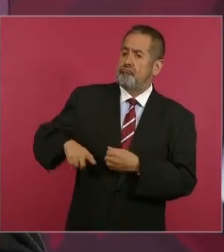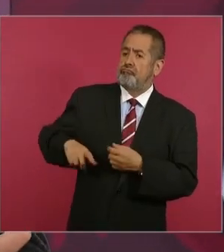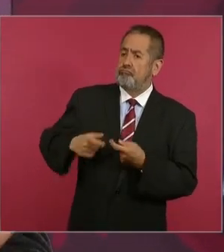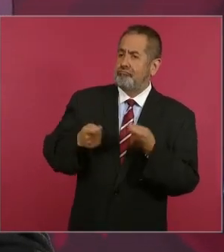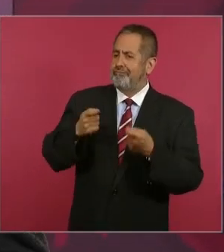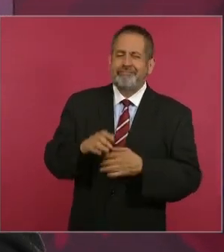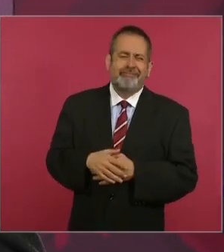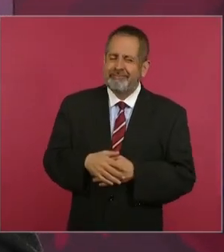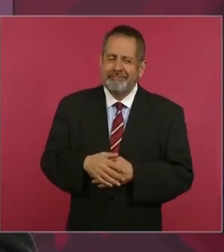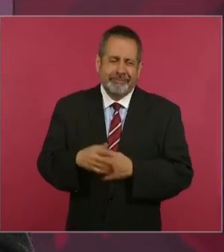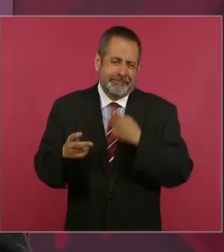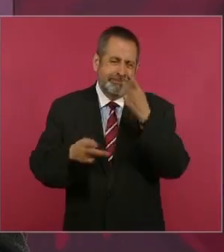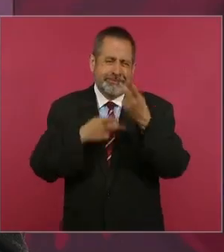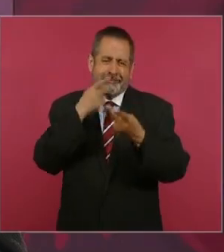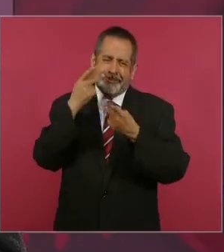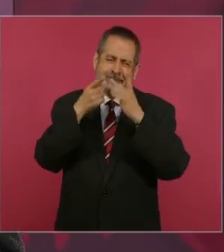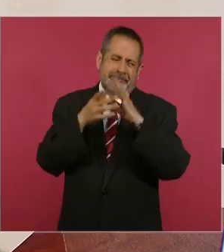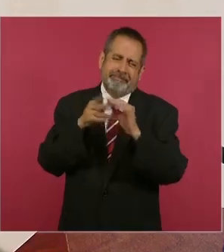es